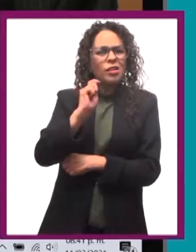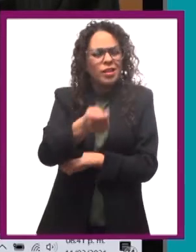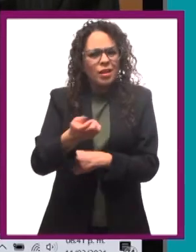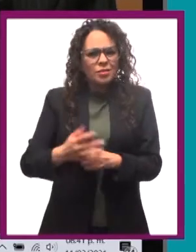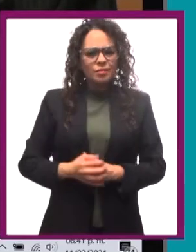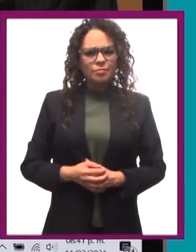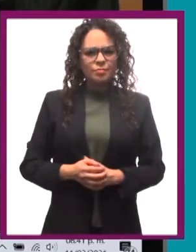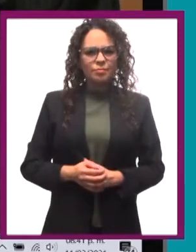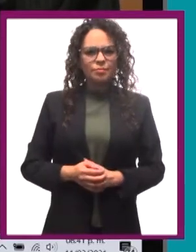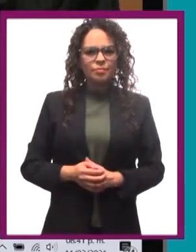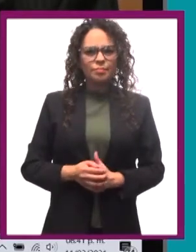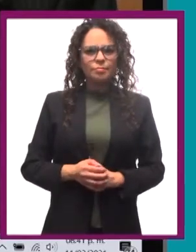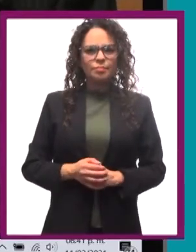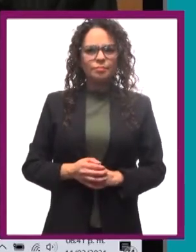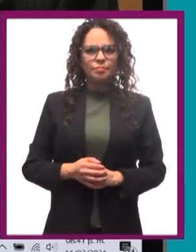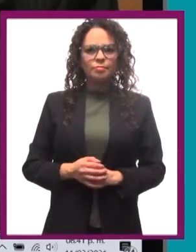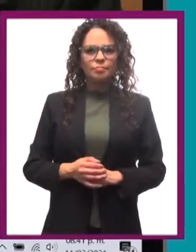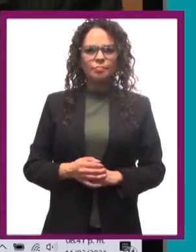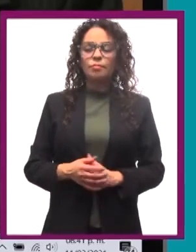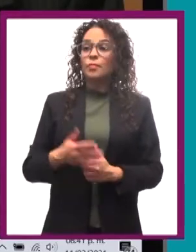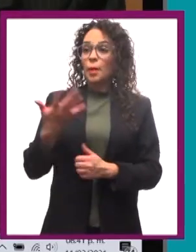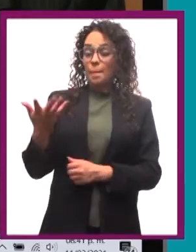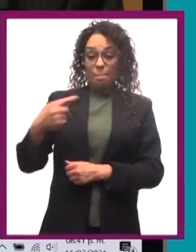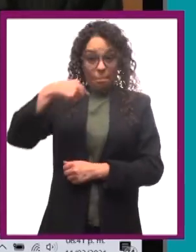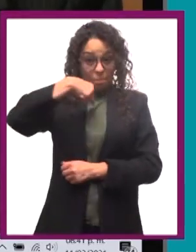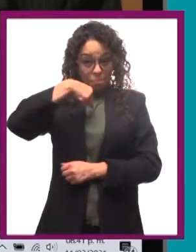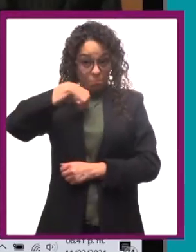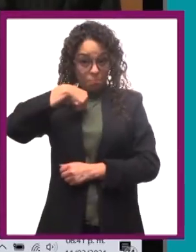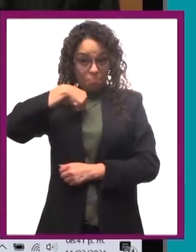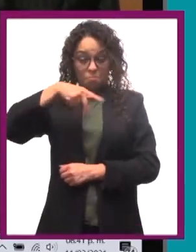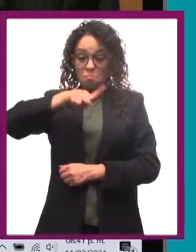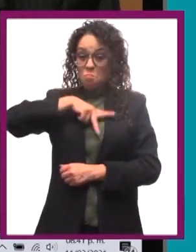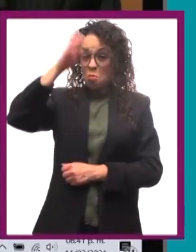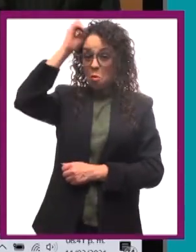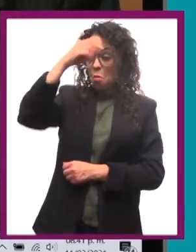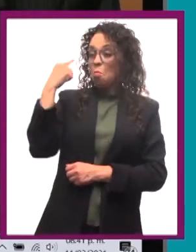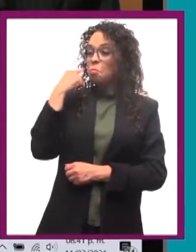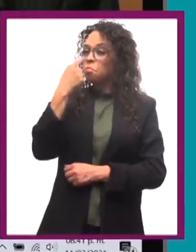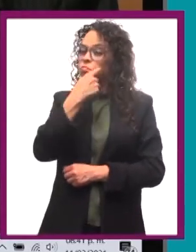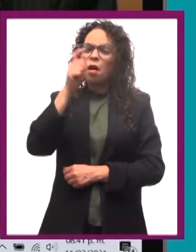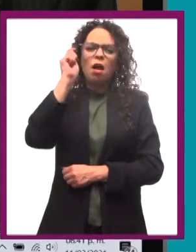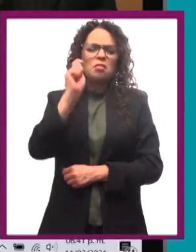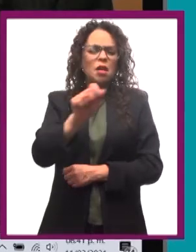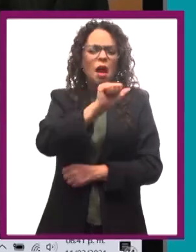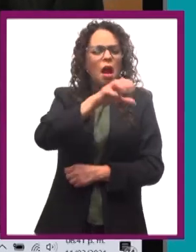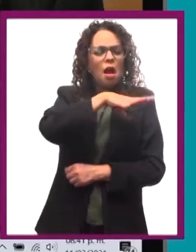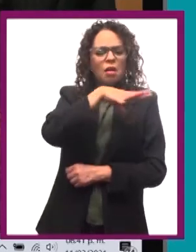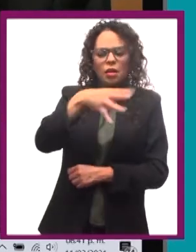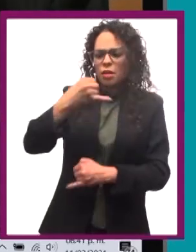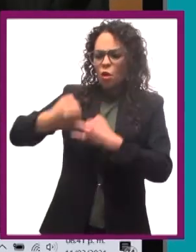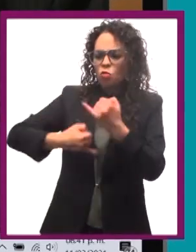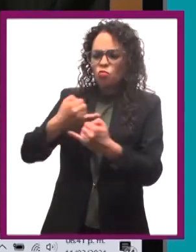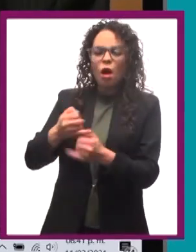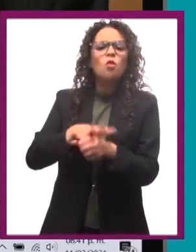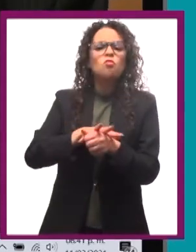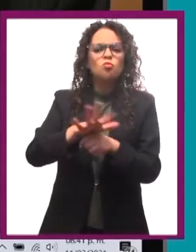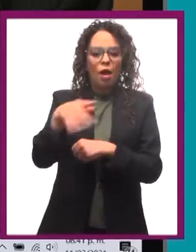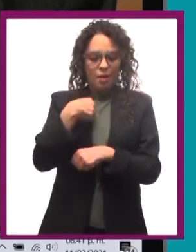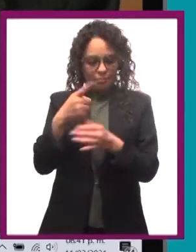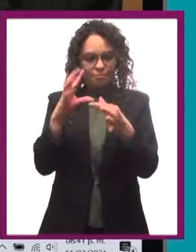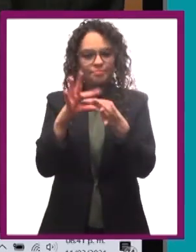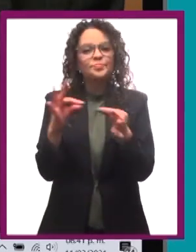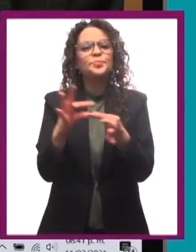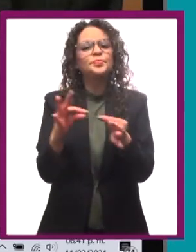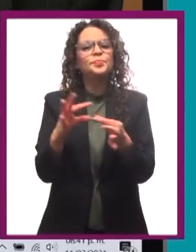juego. Bueno, desde mi perspectiva, una definición general del juego es la